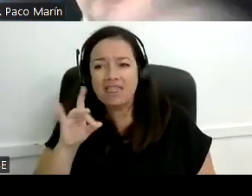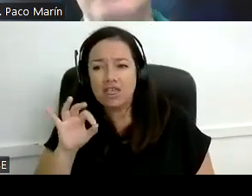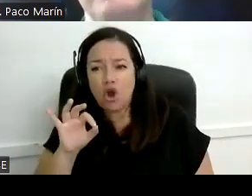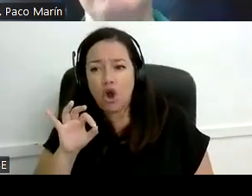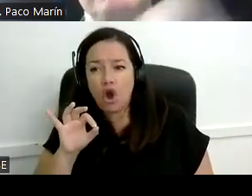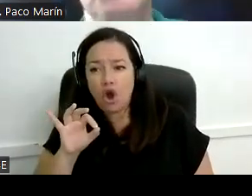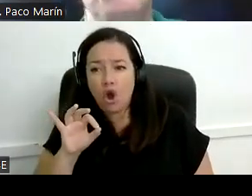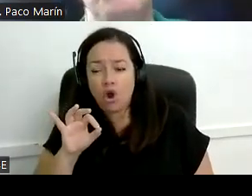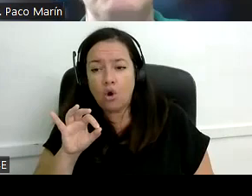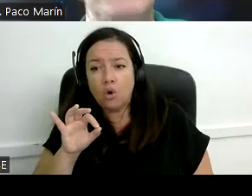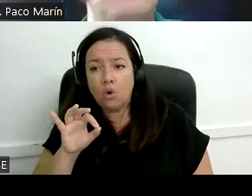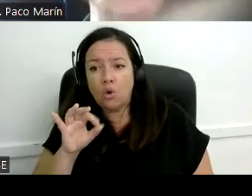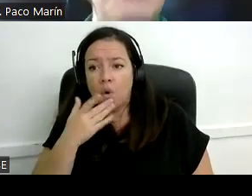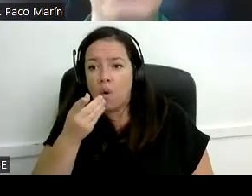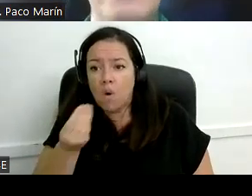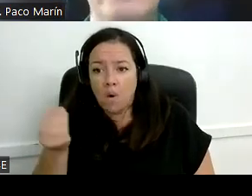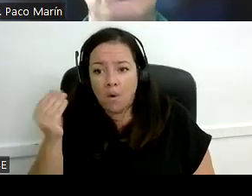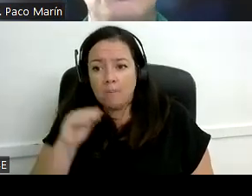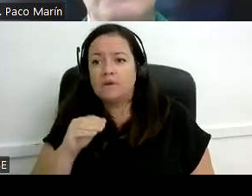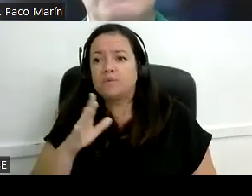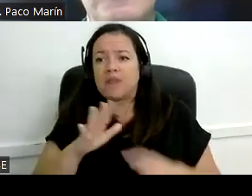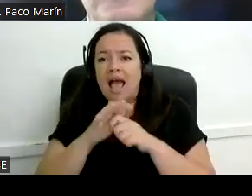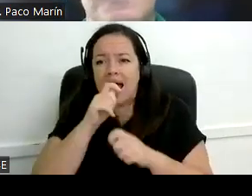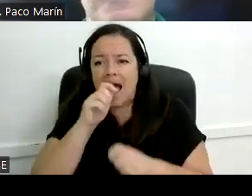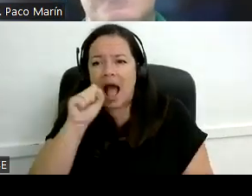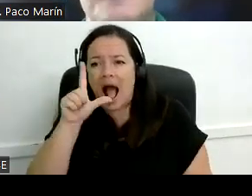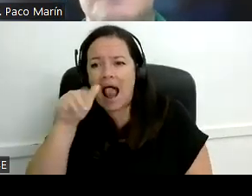añadir pues algún Almax, algún